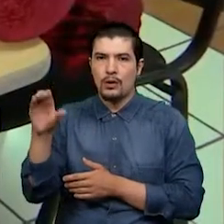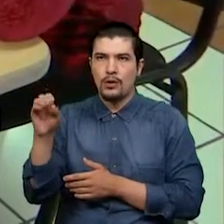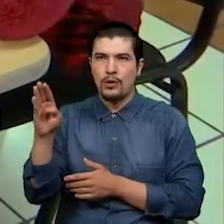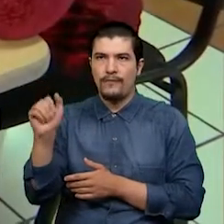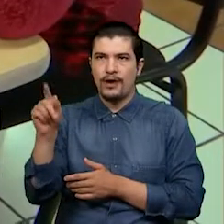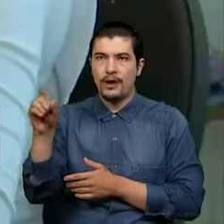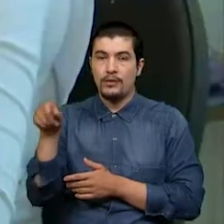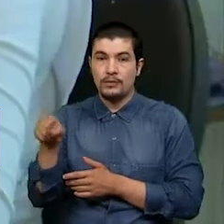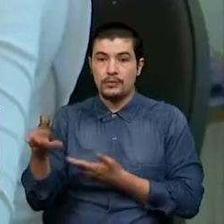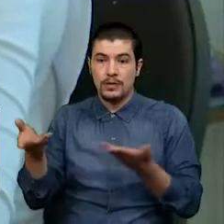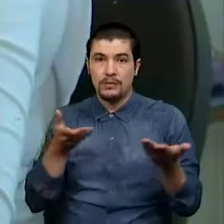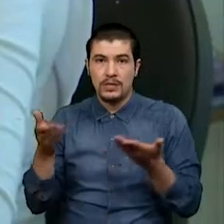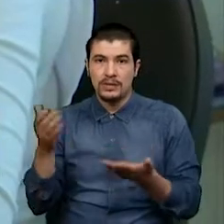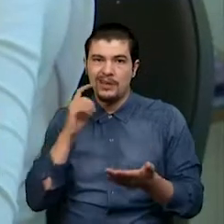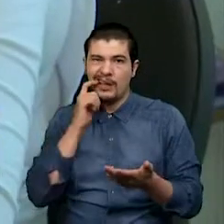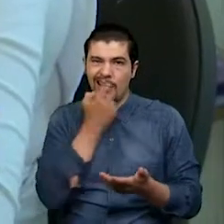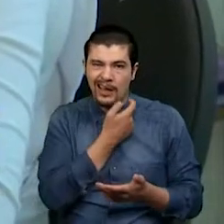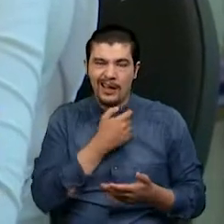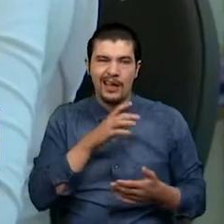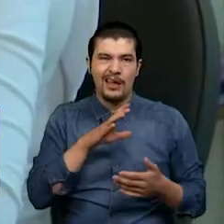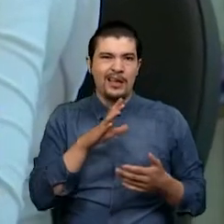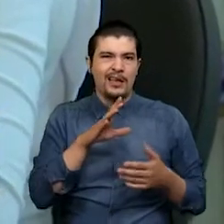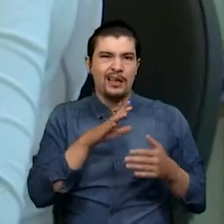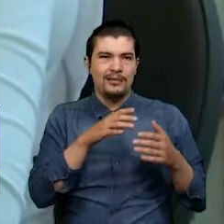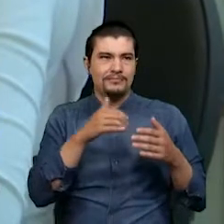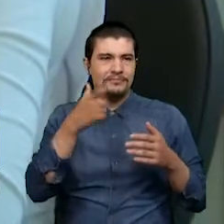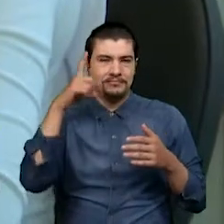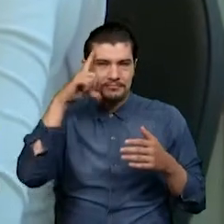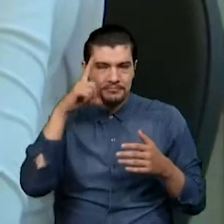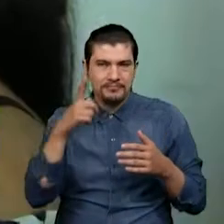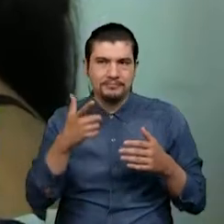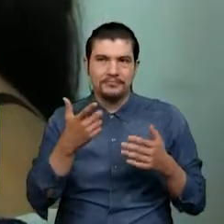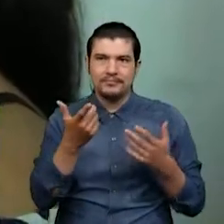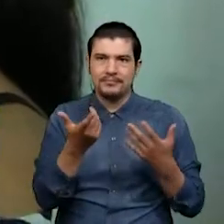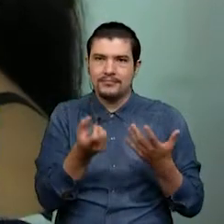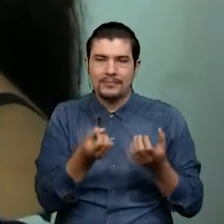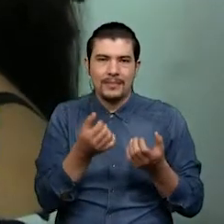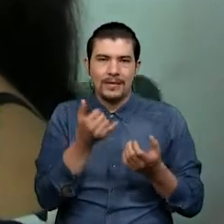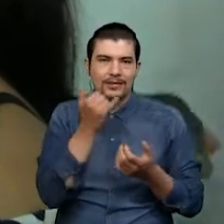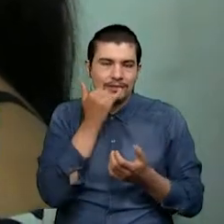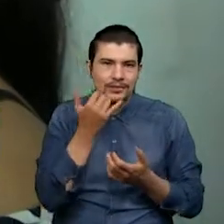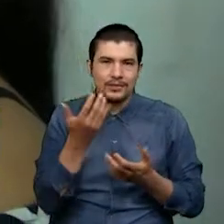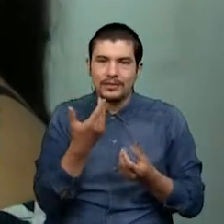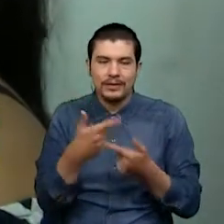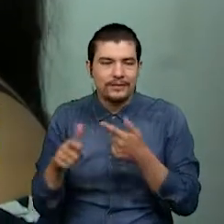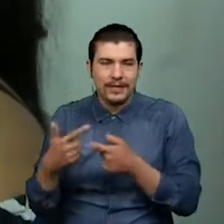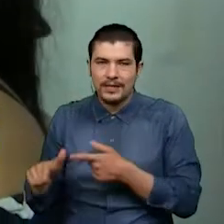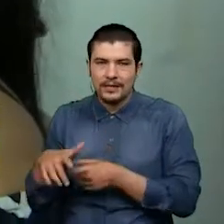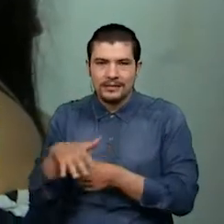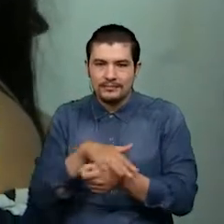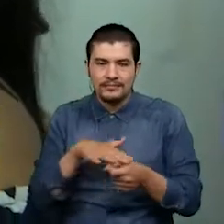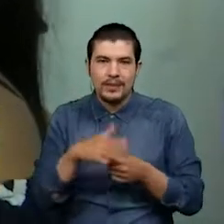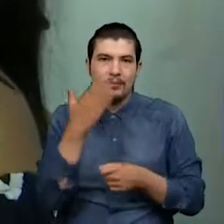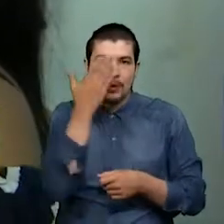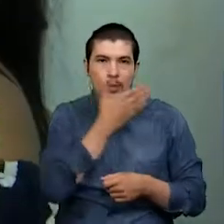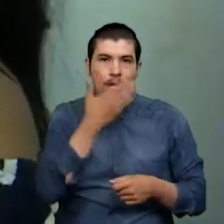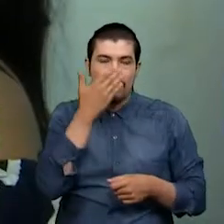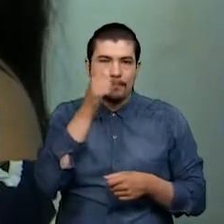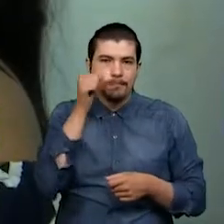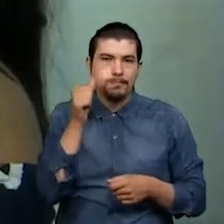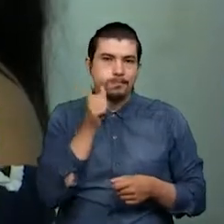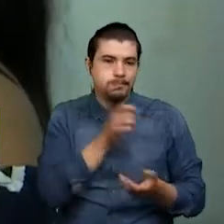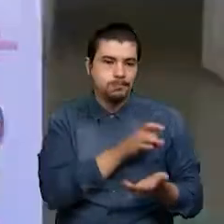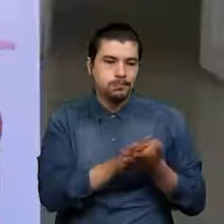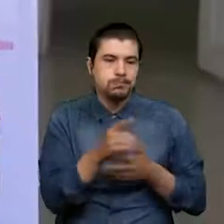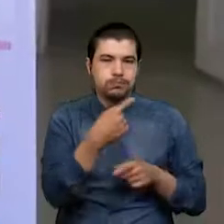odontología salud oral citología servicio de toma de laboratorio prueba de embarazo gratis entre otros en